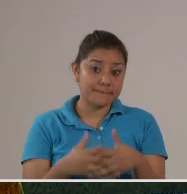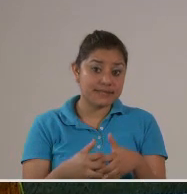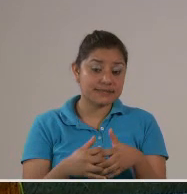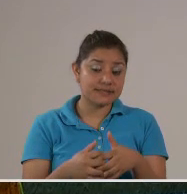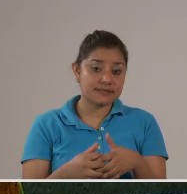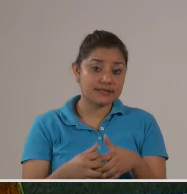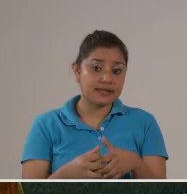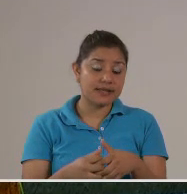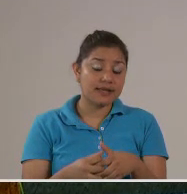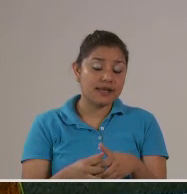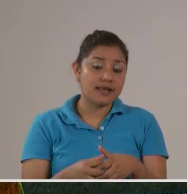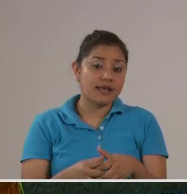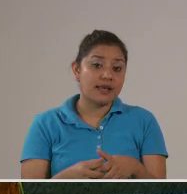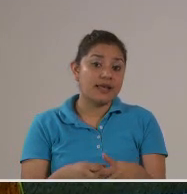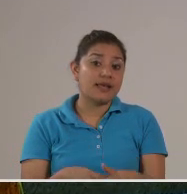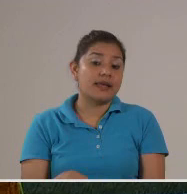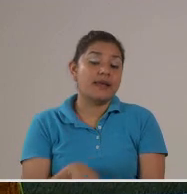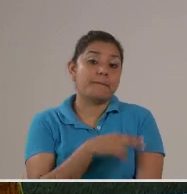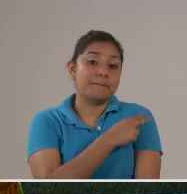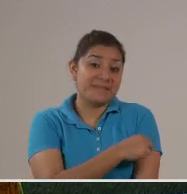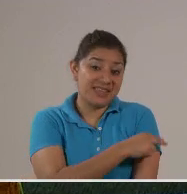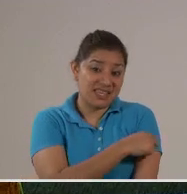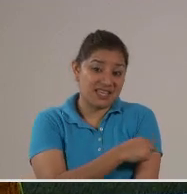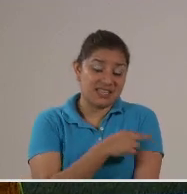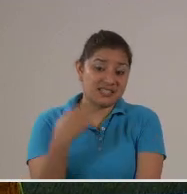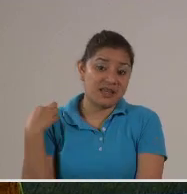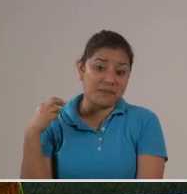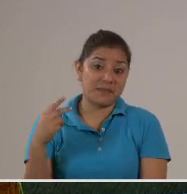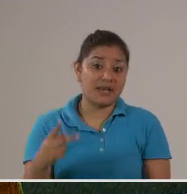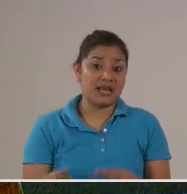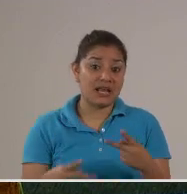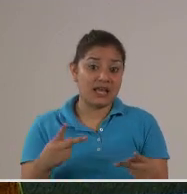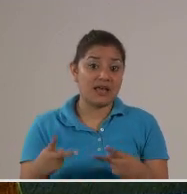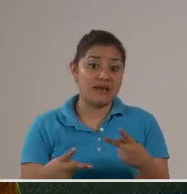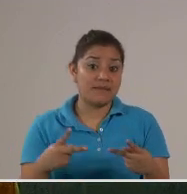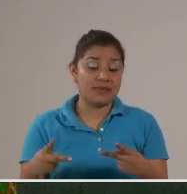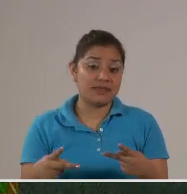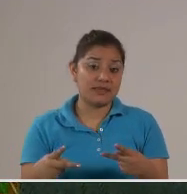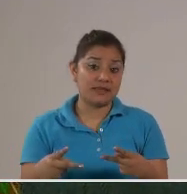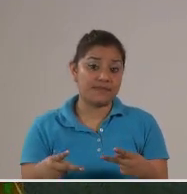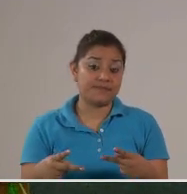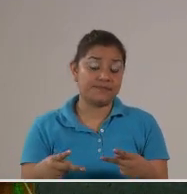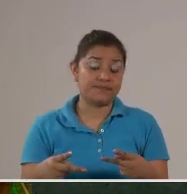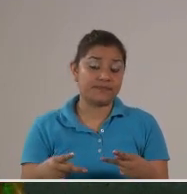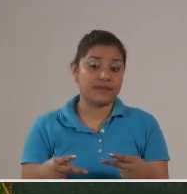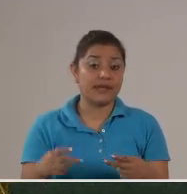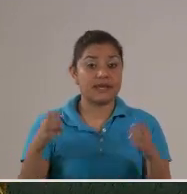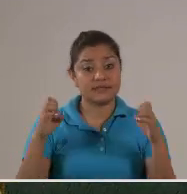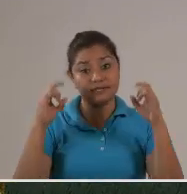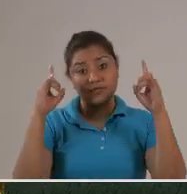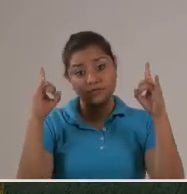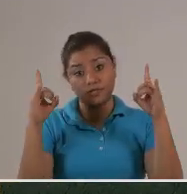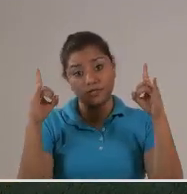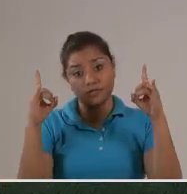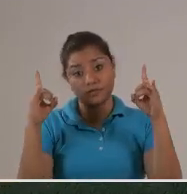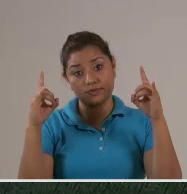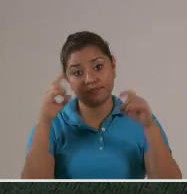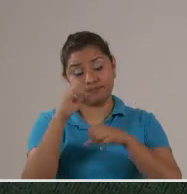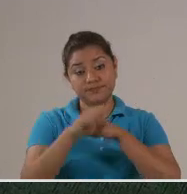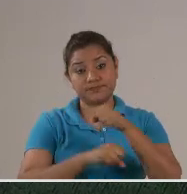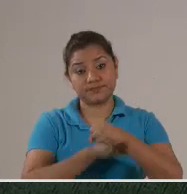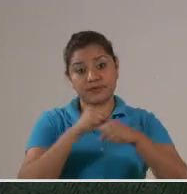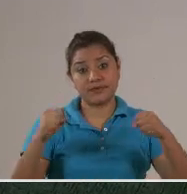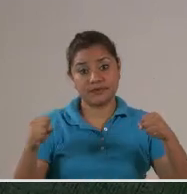medicamentos en Estados Unidos lo tiene que aprobar la fda la fda quiere decir Food and